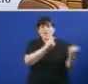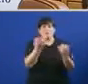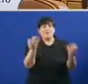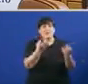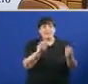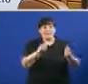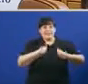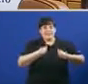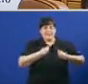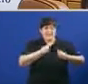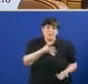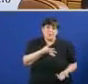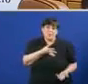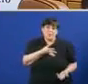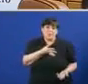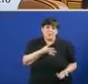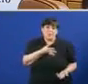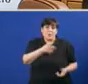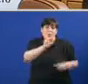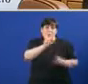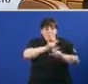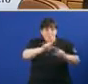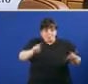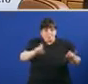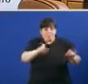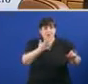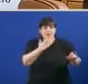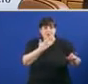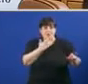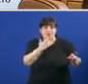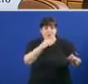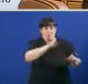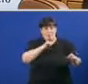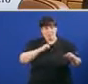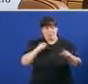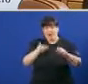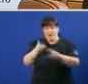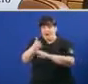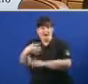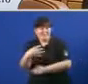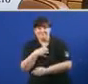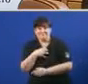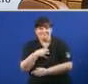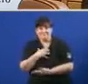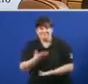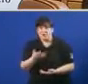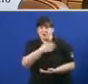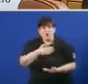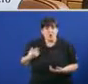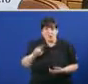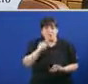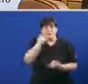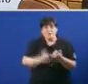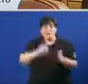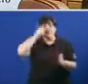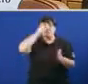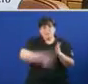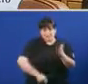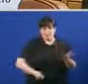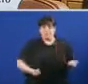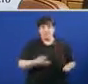á xente para seguir facendo negocio. E ademais, as persoas que se negan a ir a unha empresa privada son castigadas, sancionadas, indo